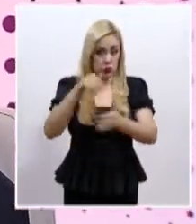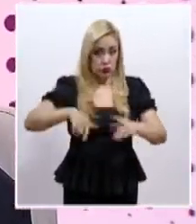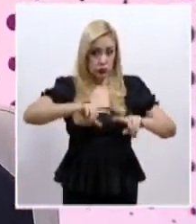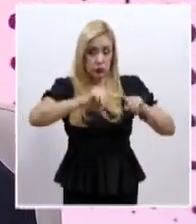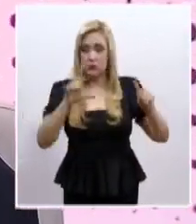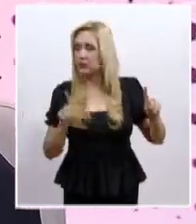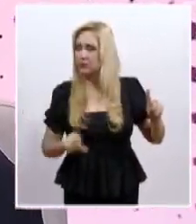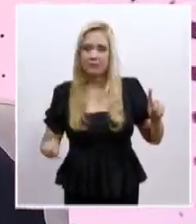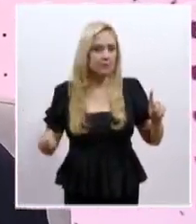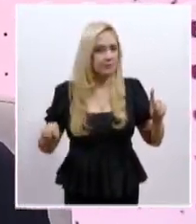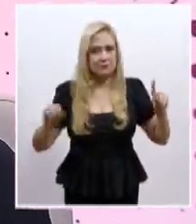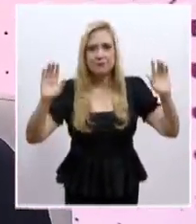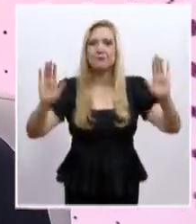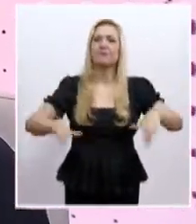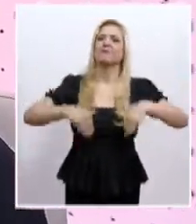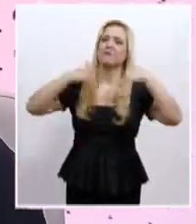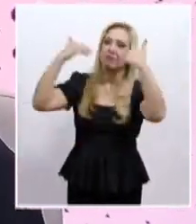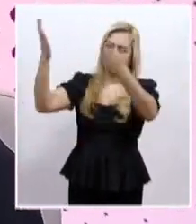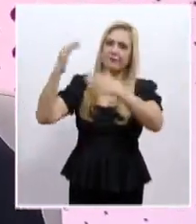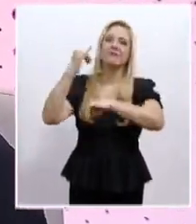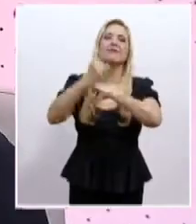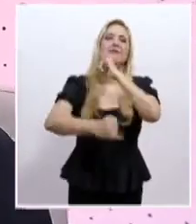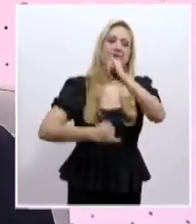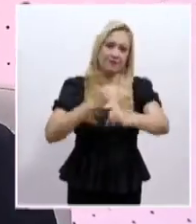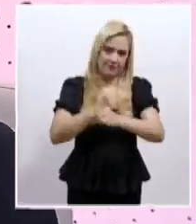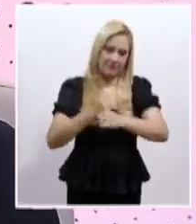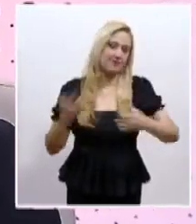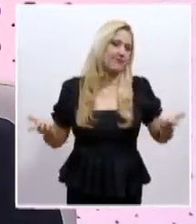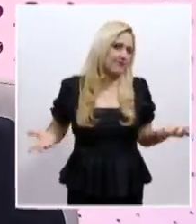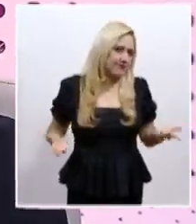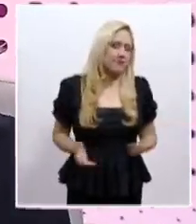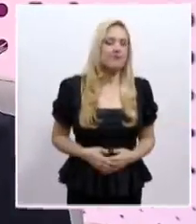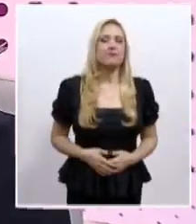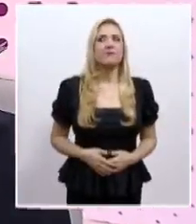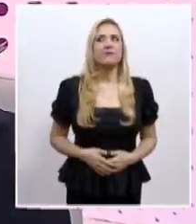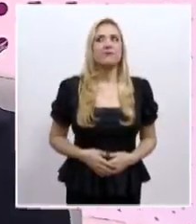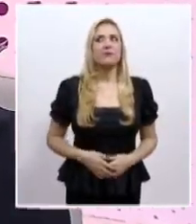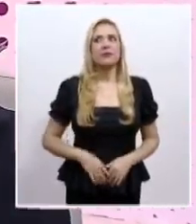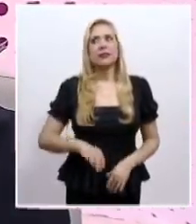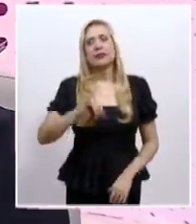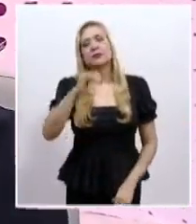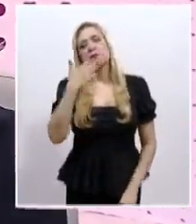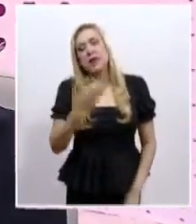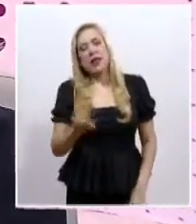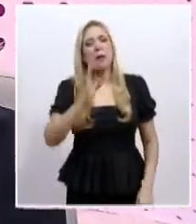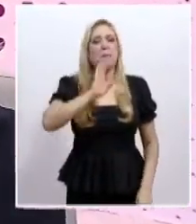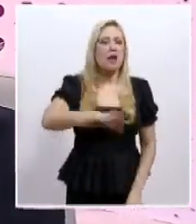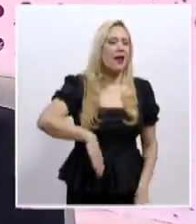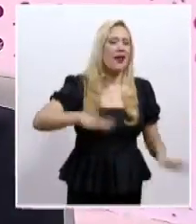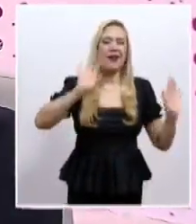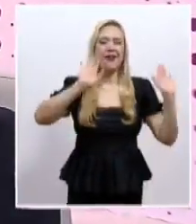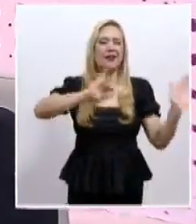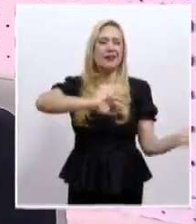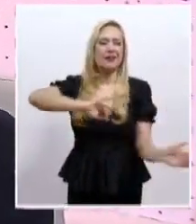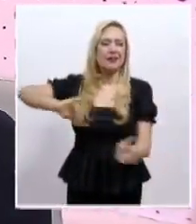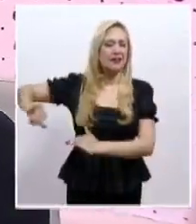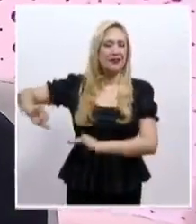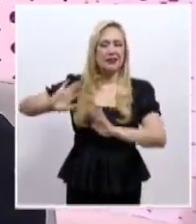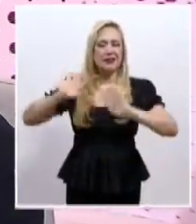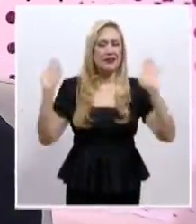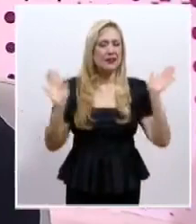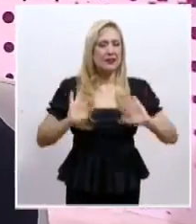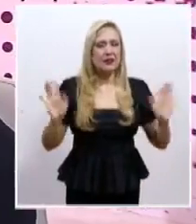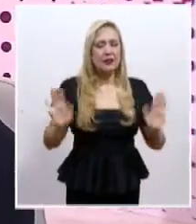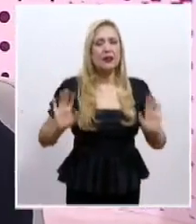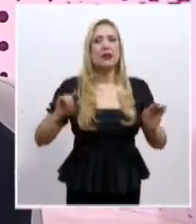nacionales, sino también los organismos internacionales. Más allá de que si está bien o está mal, la circunstancia de lo que está discutiendo en